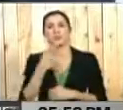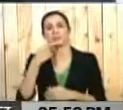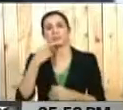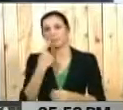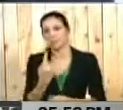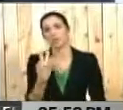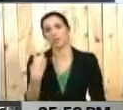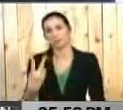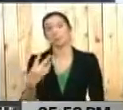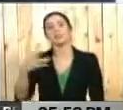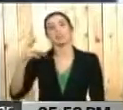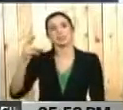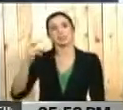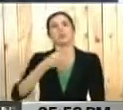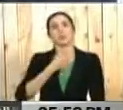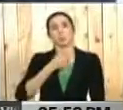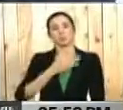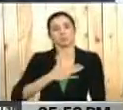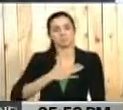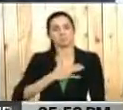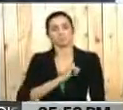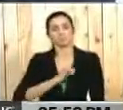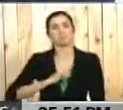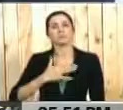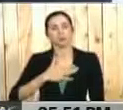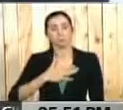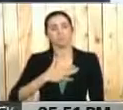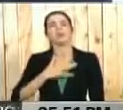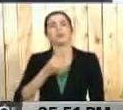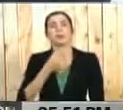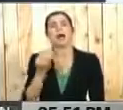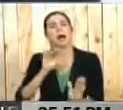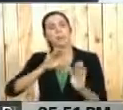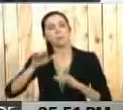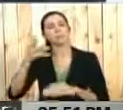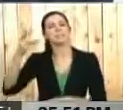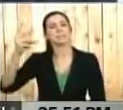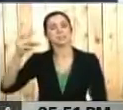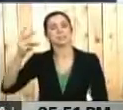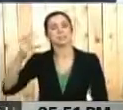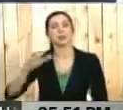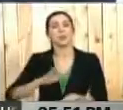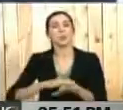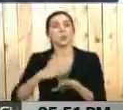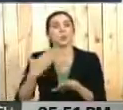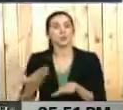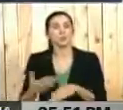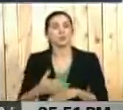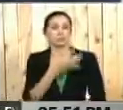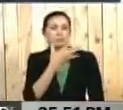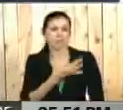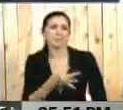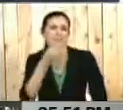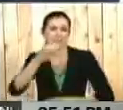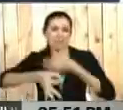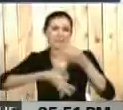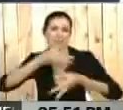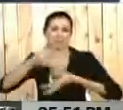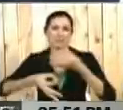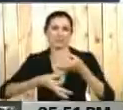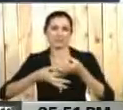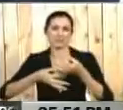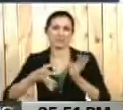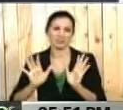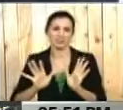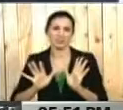Y el tercero, a mí me gusta en lo personal, me llama la atención porque es fácil de explicar, sobre